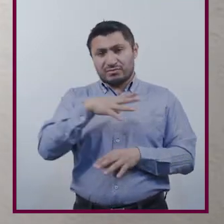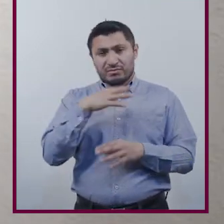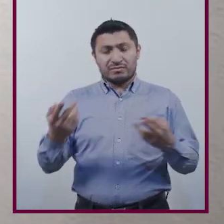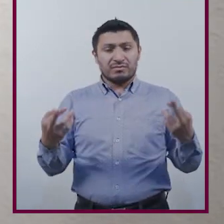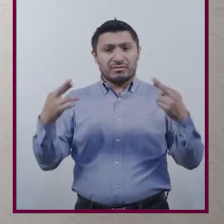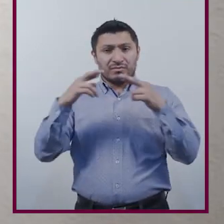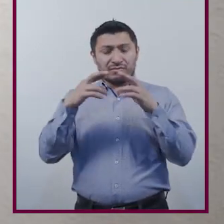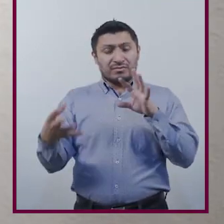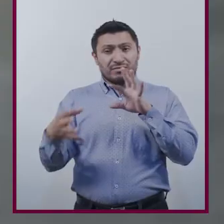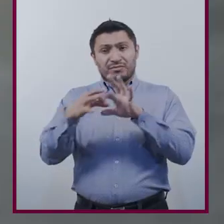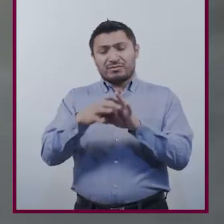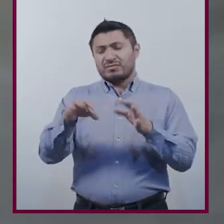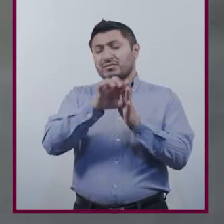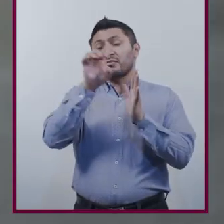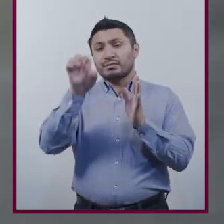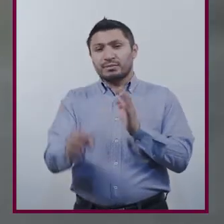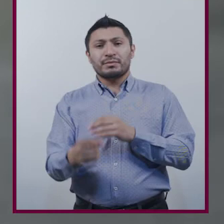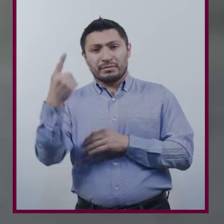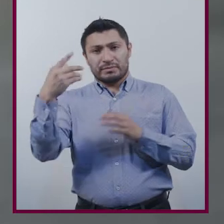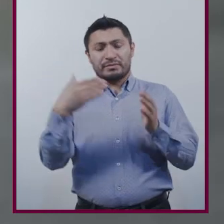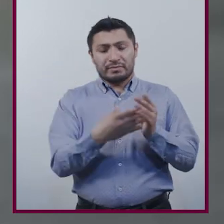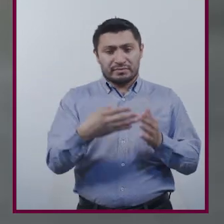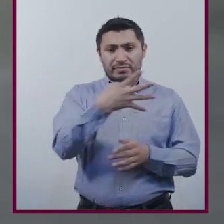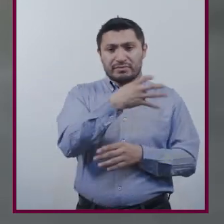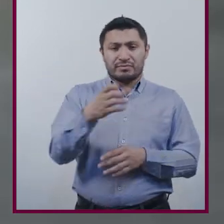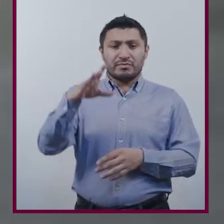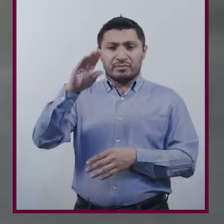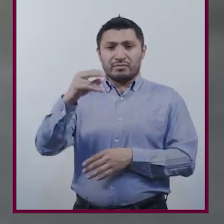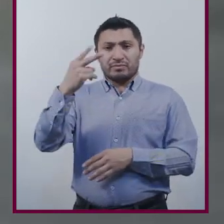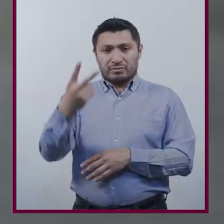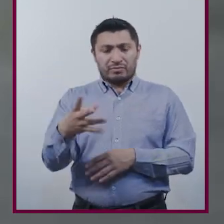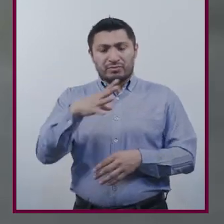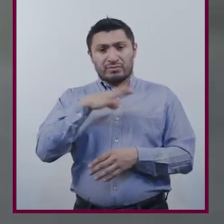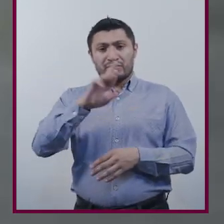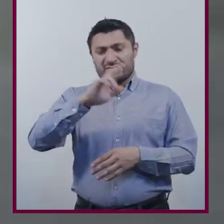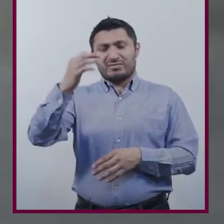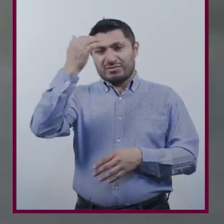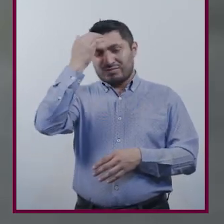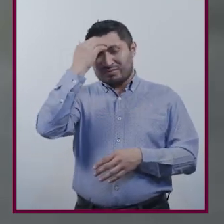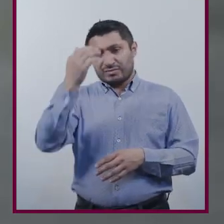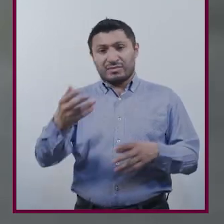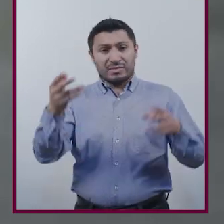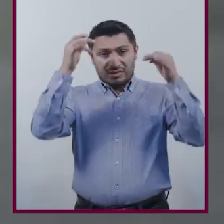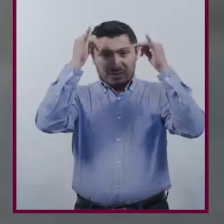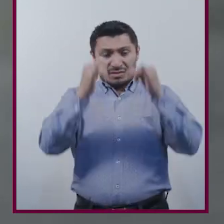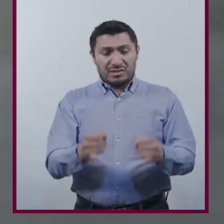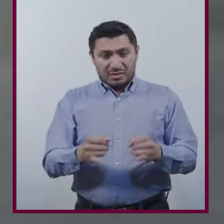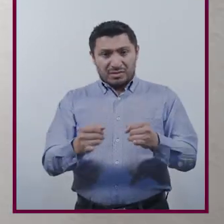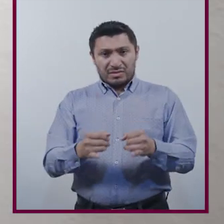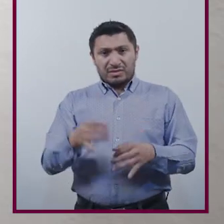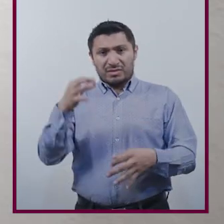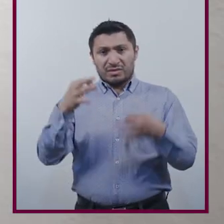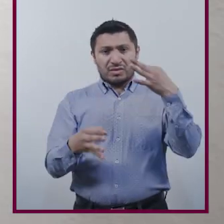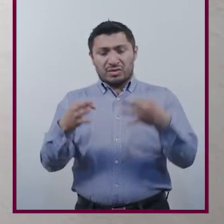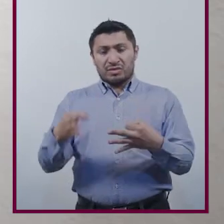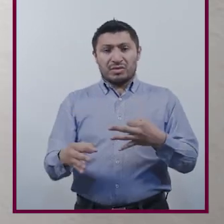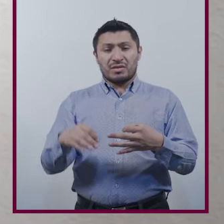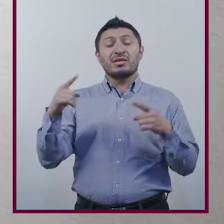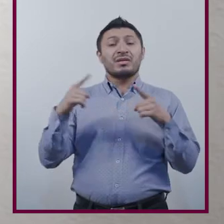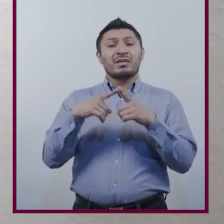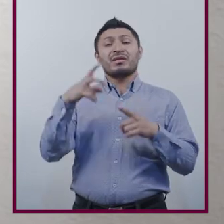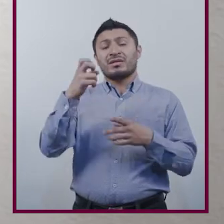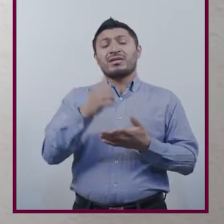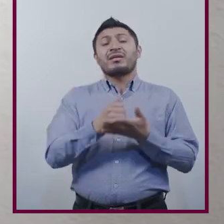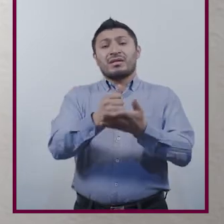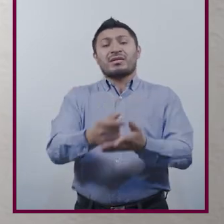religión. Por ejemplo, en 1992 se reconoció la personalidad jurídica de la Iglesia, lo que les